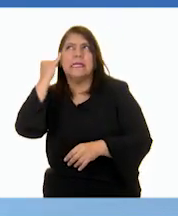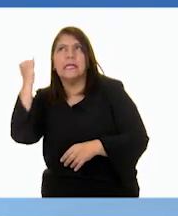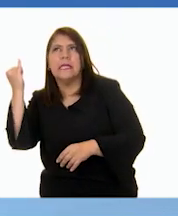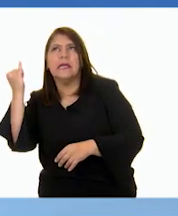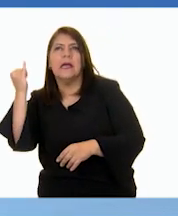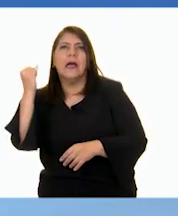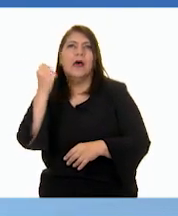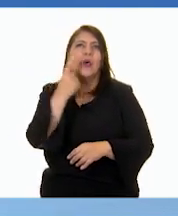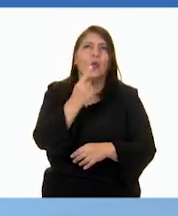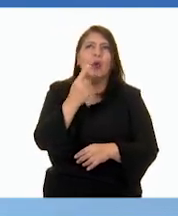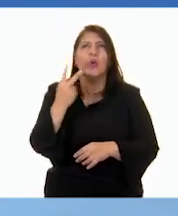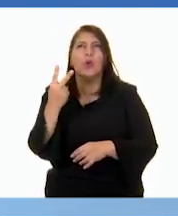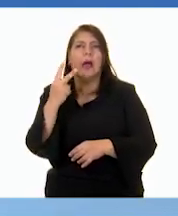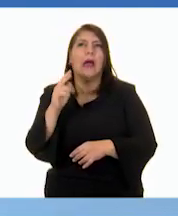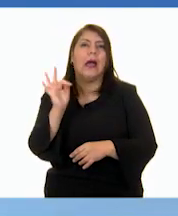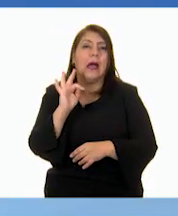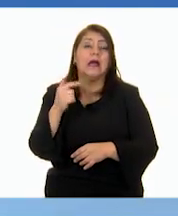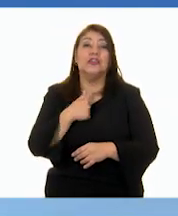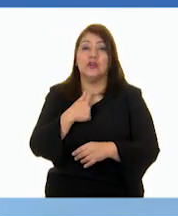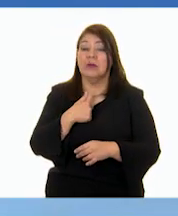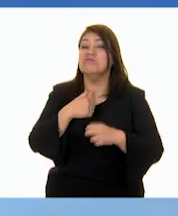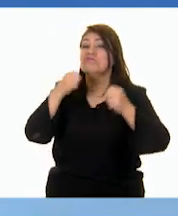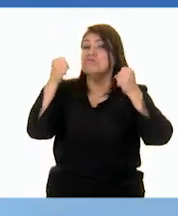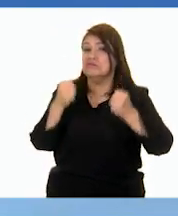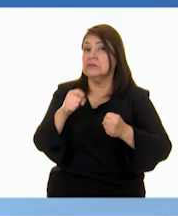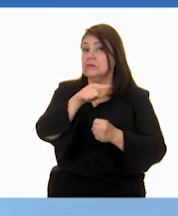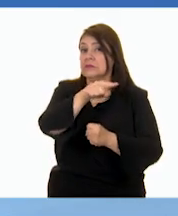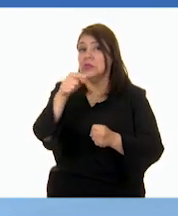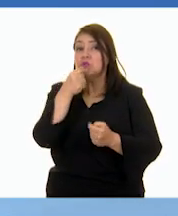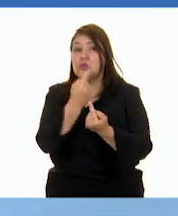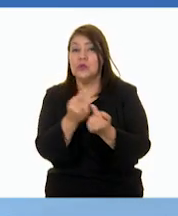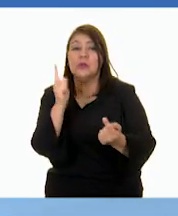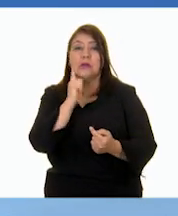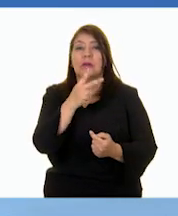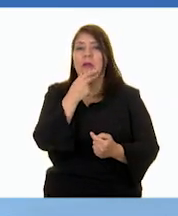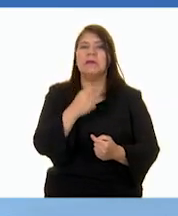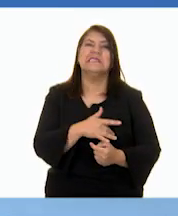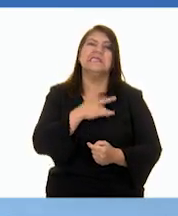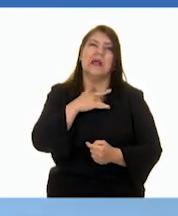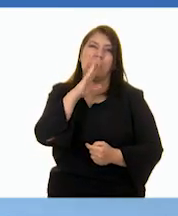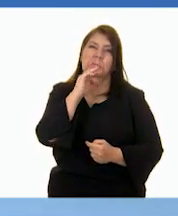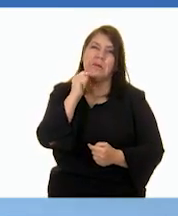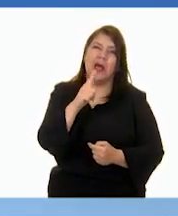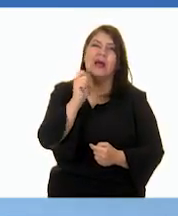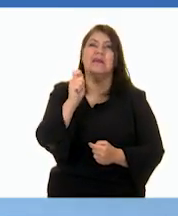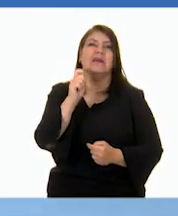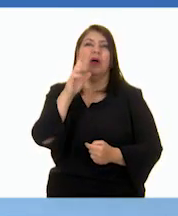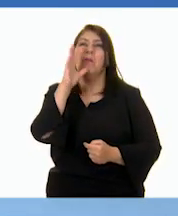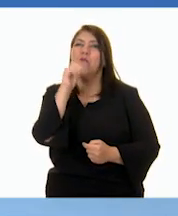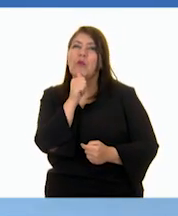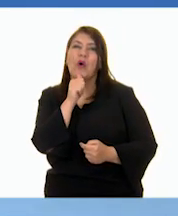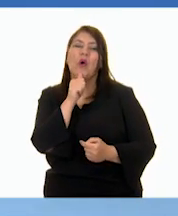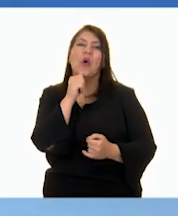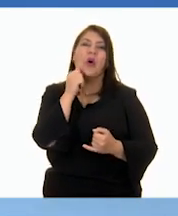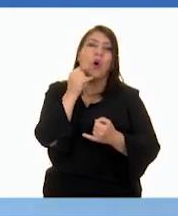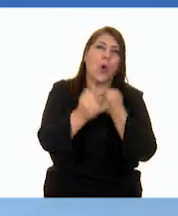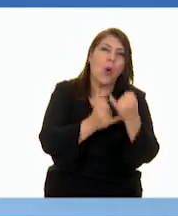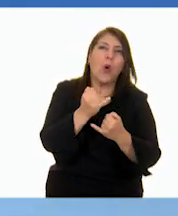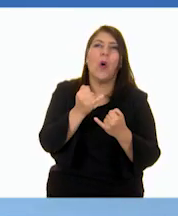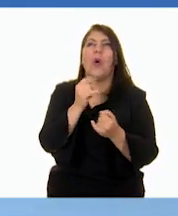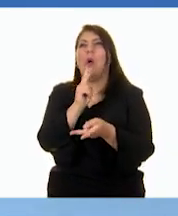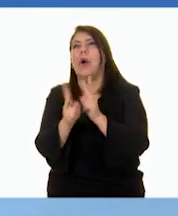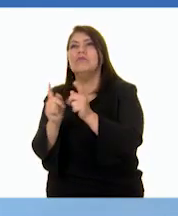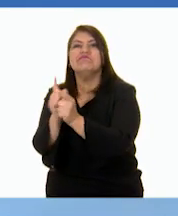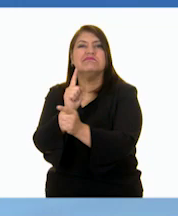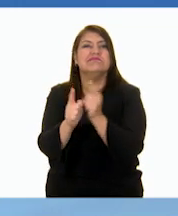decir, yo aseguro que todas las niñas y los niños se sienten mal por no poder hablar o jugar con